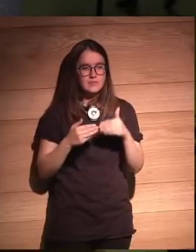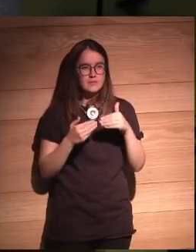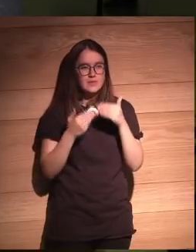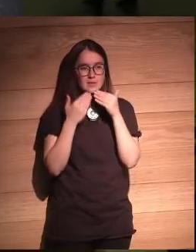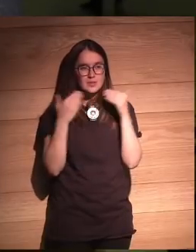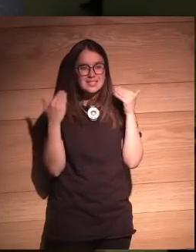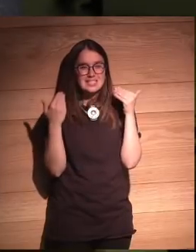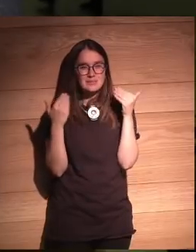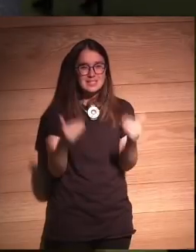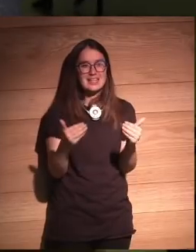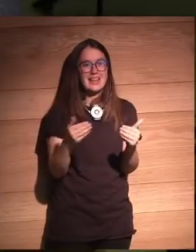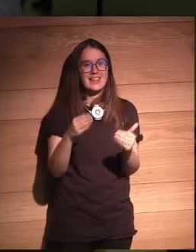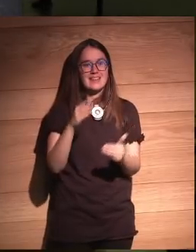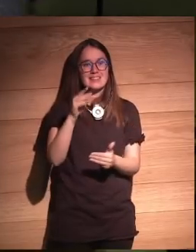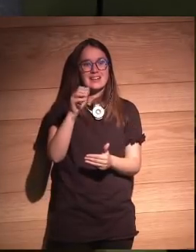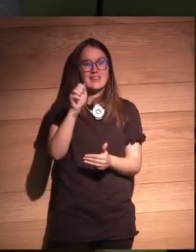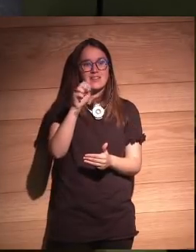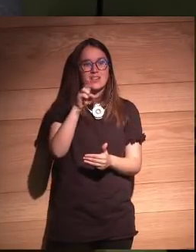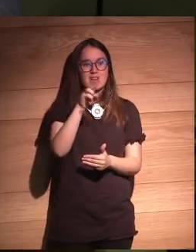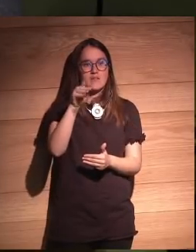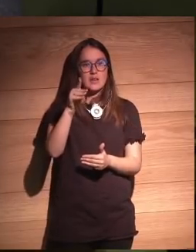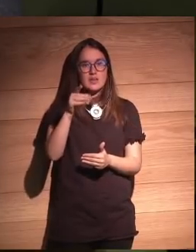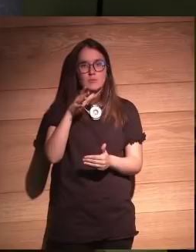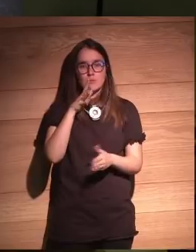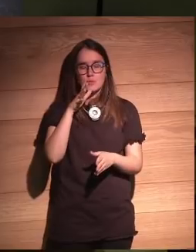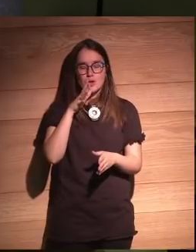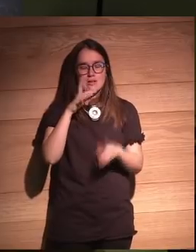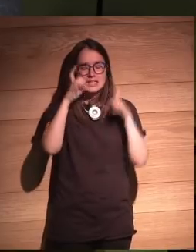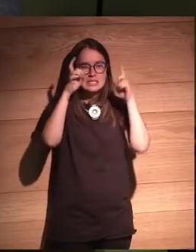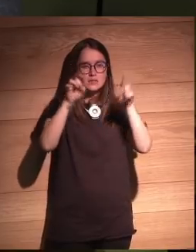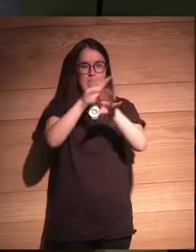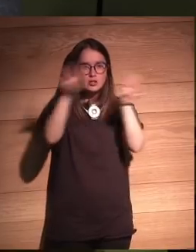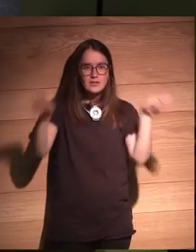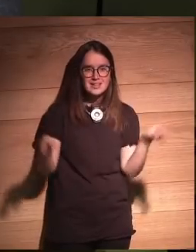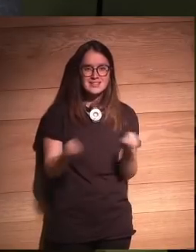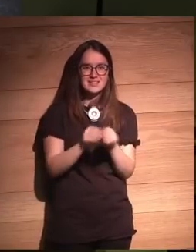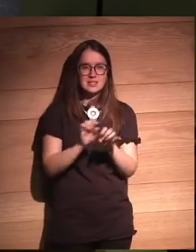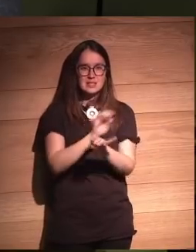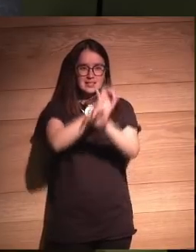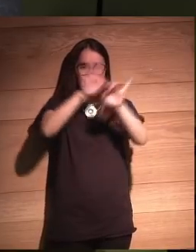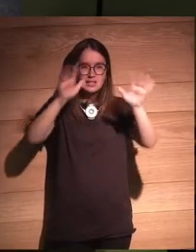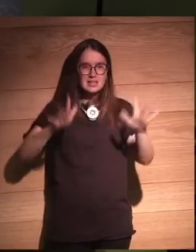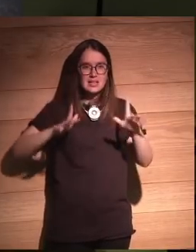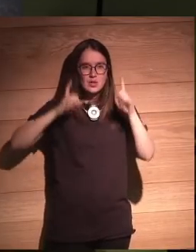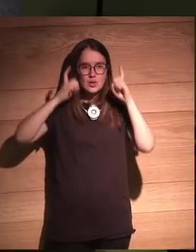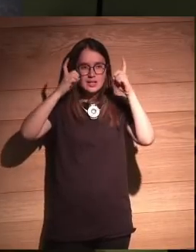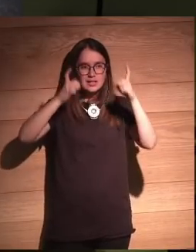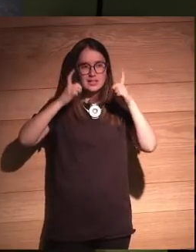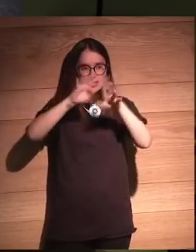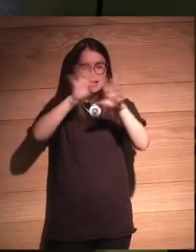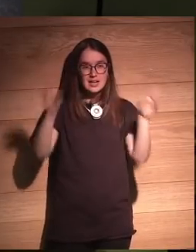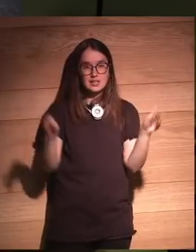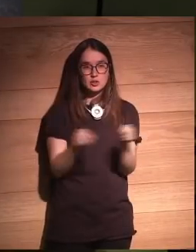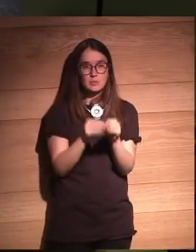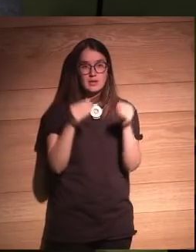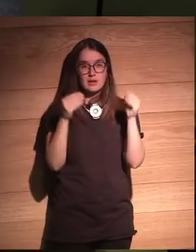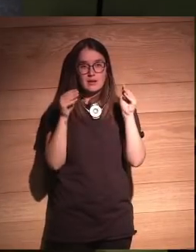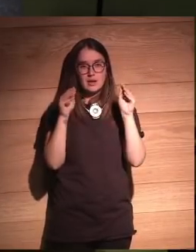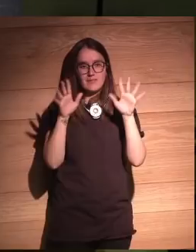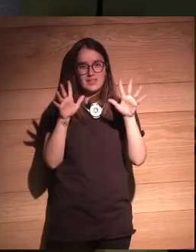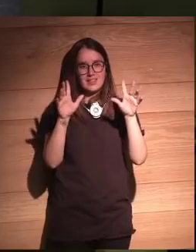Muchísimas gracias, David, por el esfuerzo, además de síntesis y clarificación, ¿no? Intentar resumir en 10 minutos todos